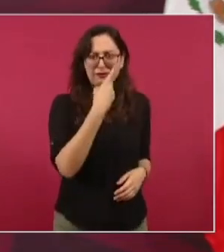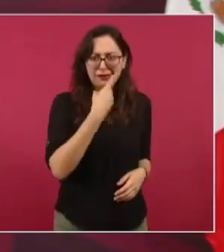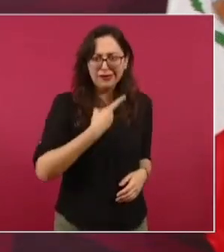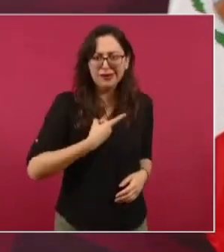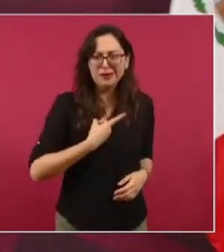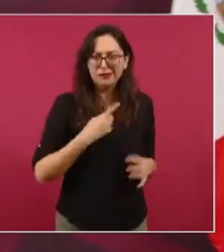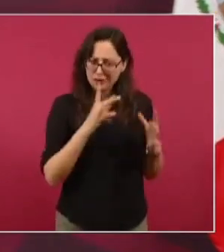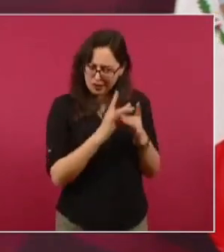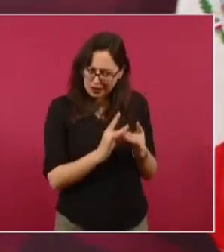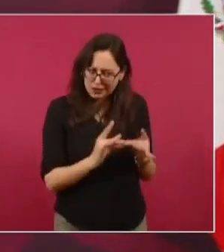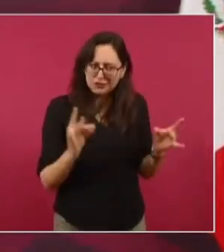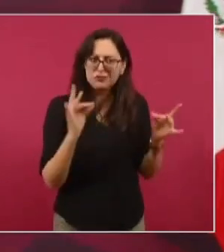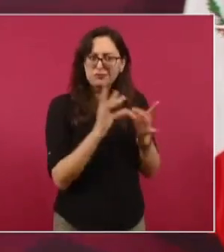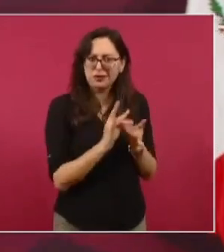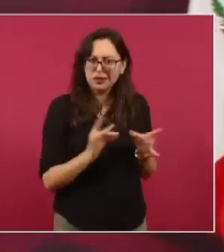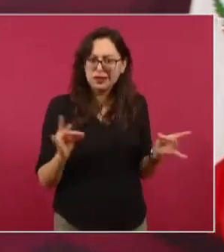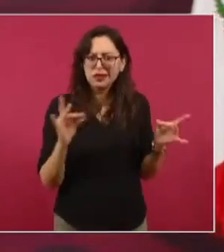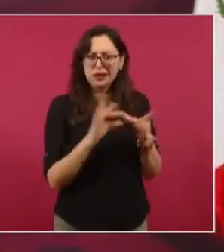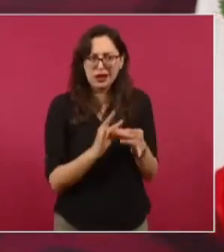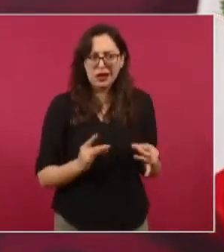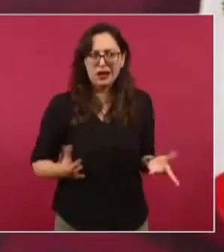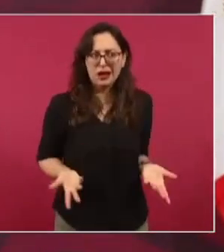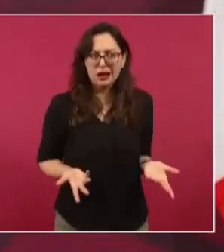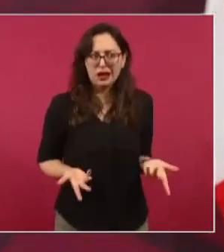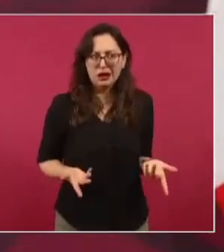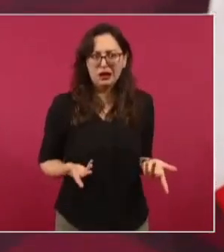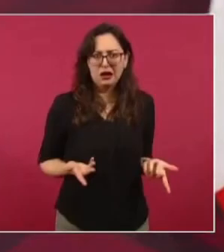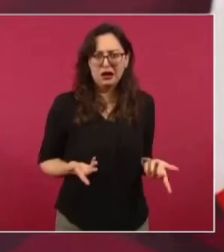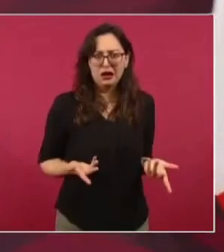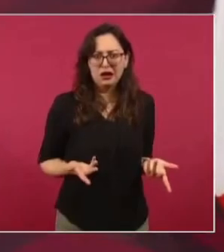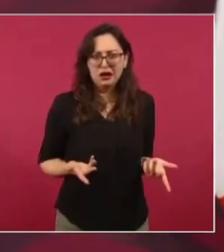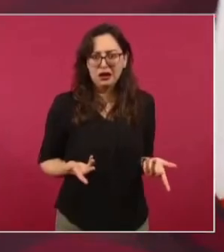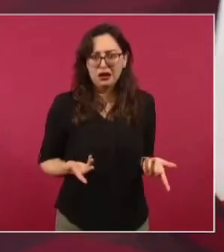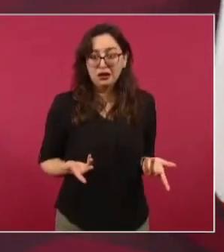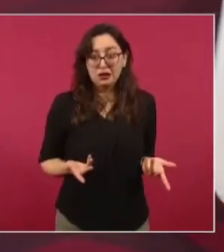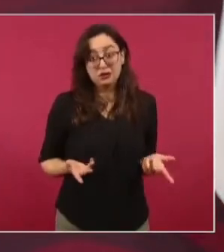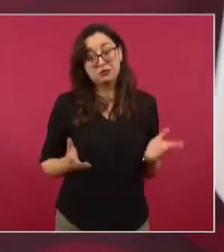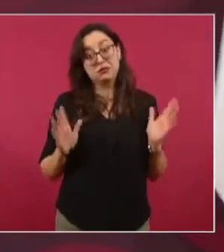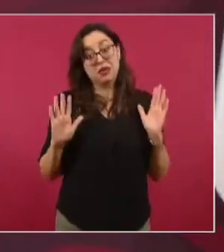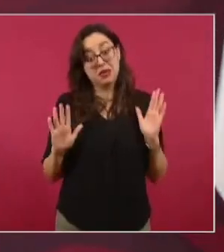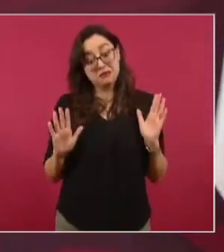y antes de que García Luna pueda